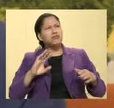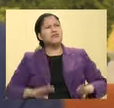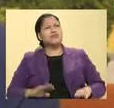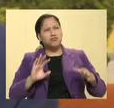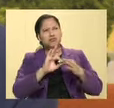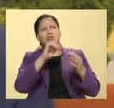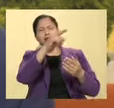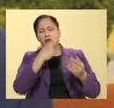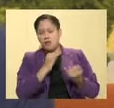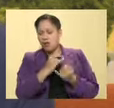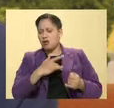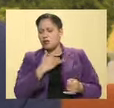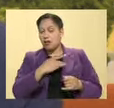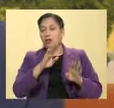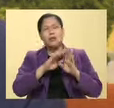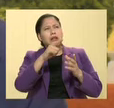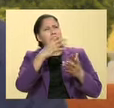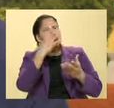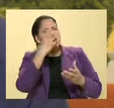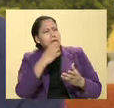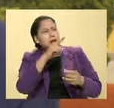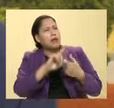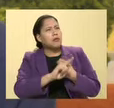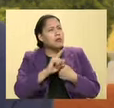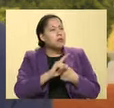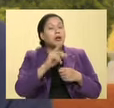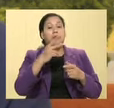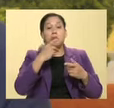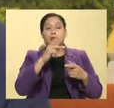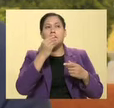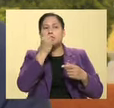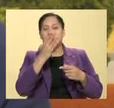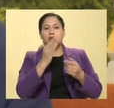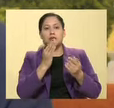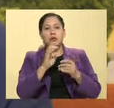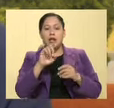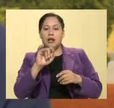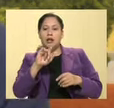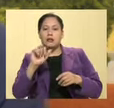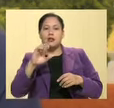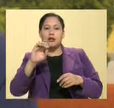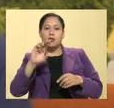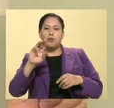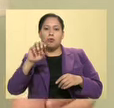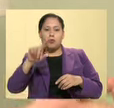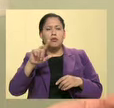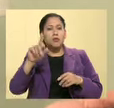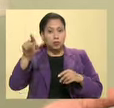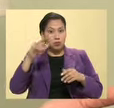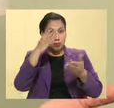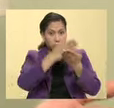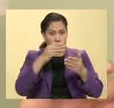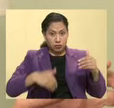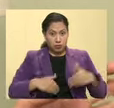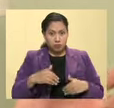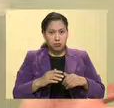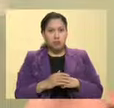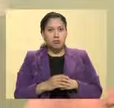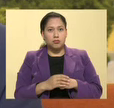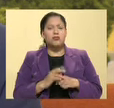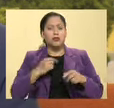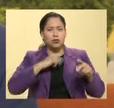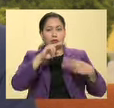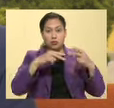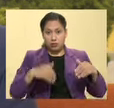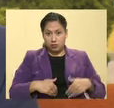ella. Dramática, pero con un humor involuntario. Lisa, que es espléndida actriz. Lisa Owen, sí. Dime una cosa, ¿al teatro vas? Al teatro voy.